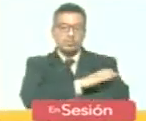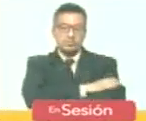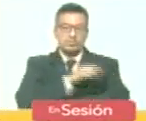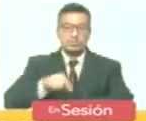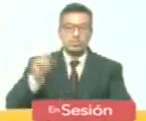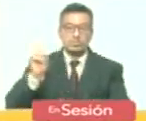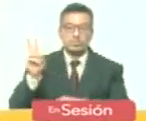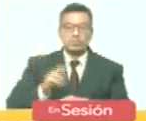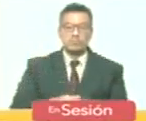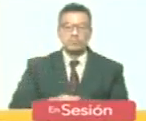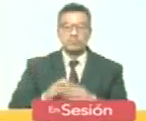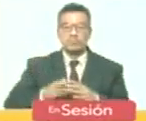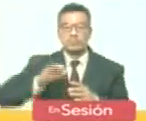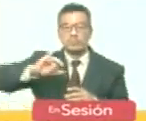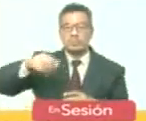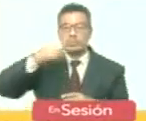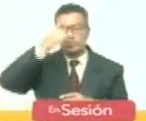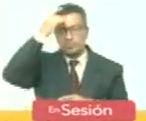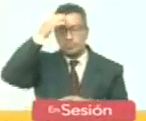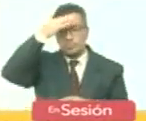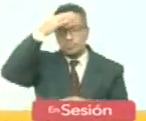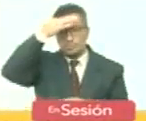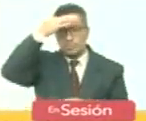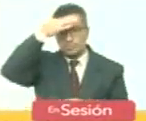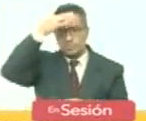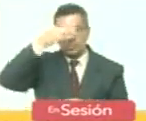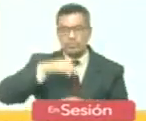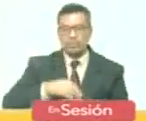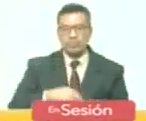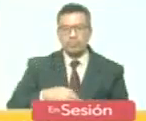Venezuela. Se llama Julio Borges.